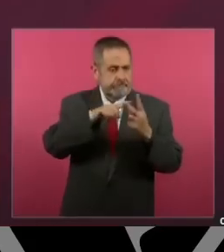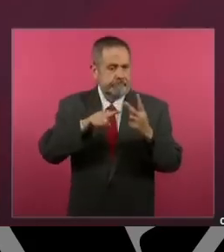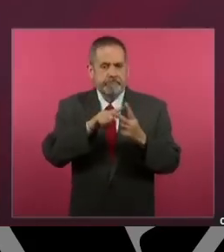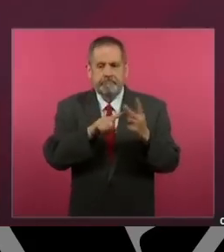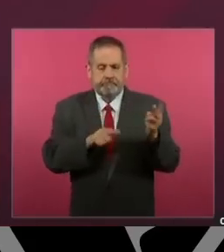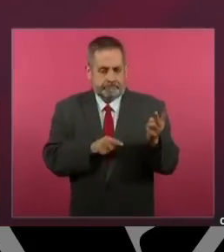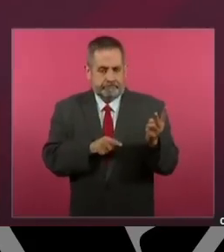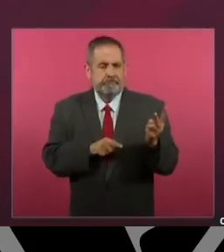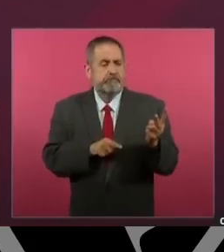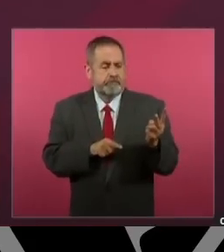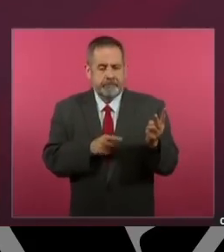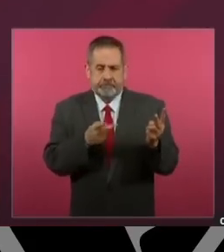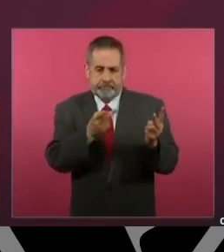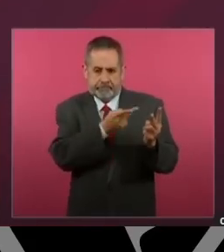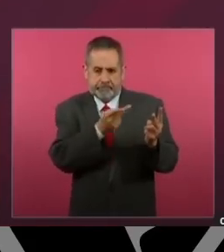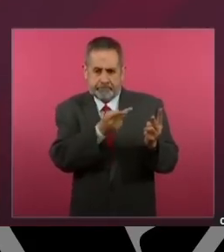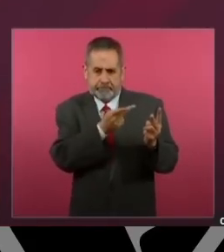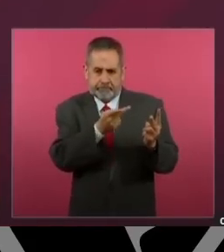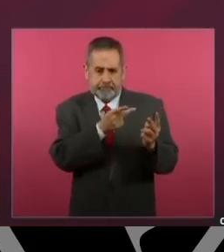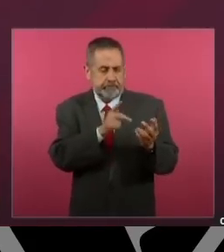la suprema corte